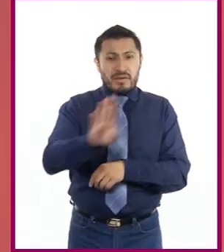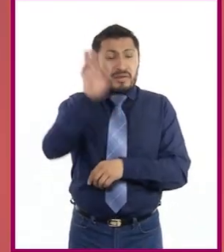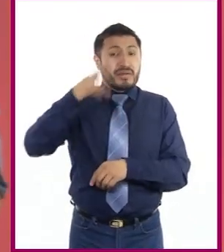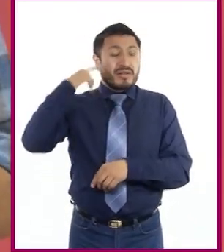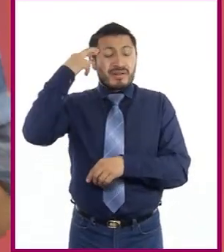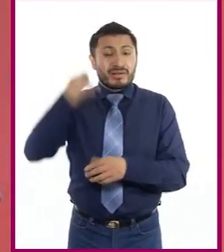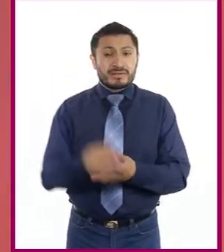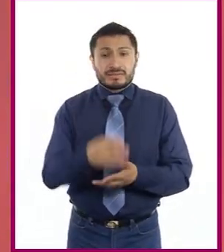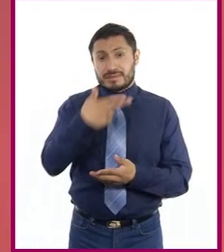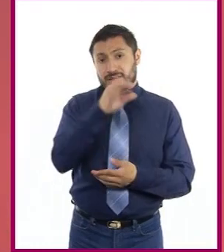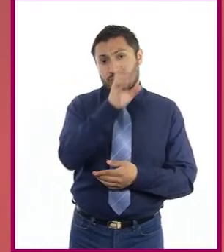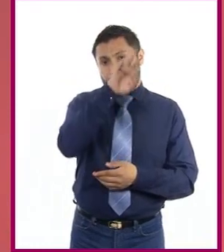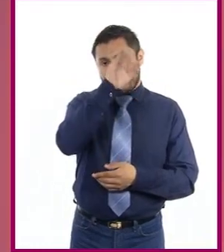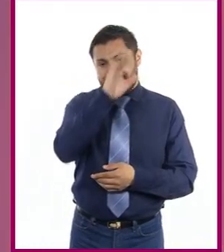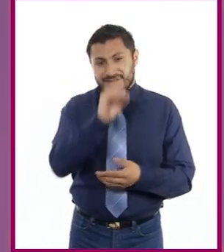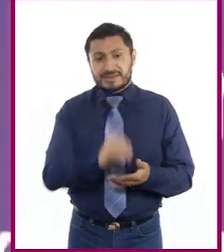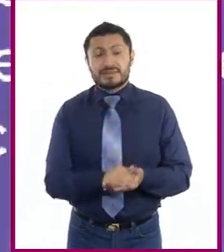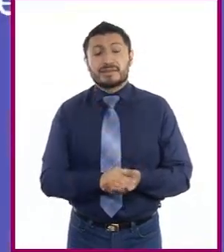Horacio.